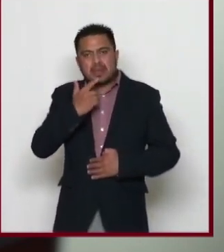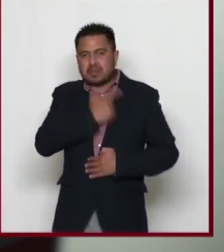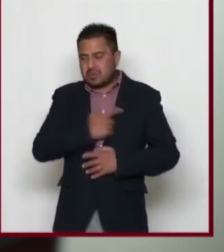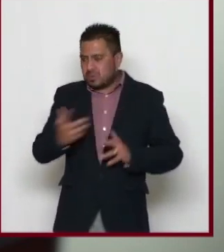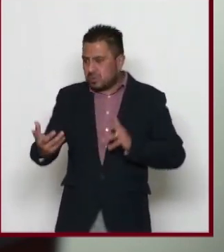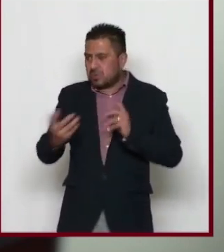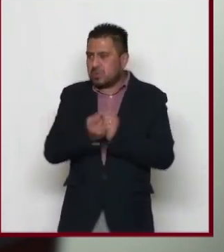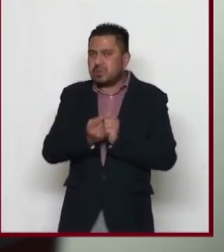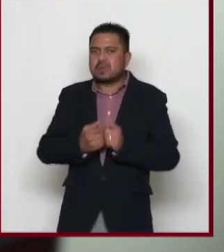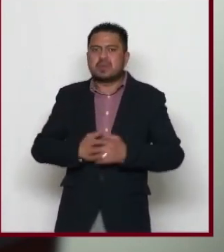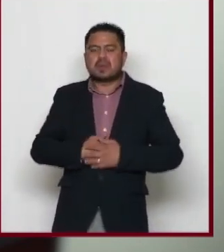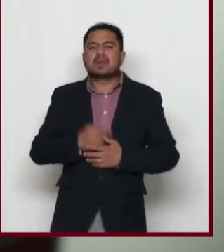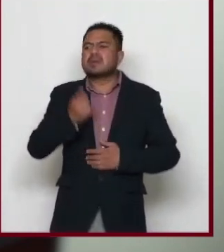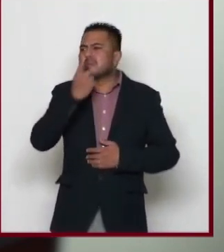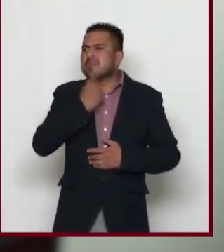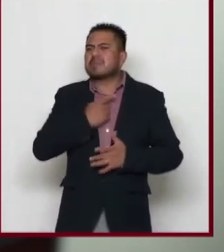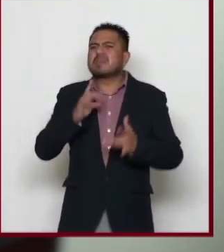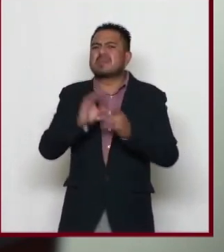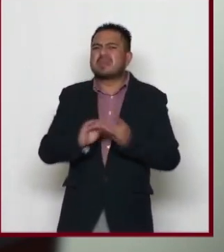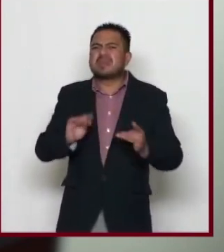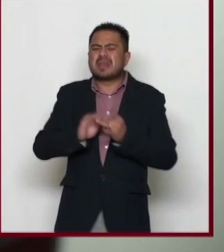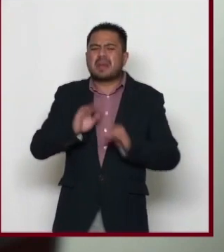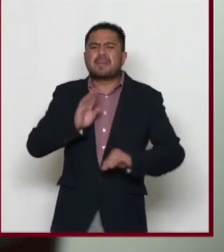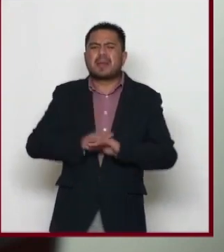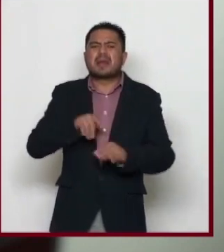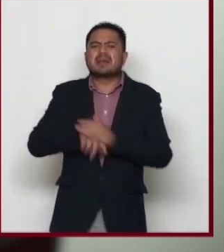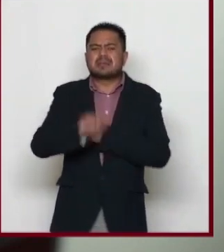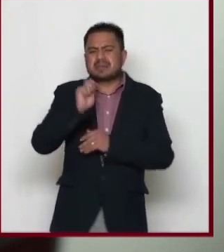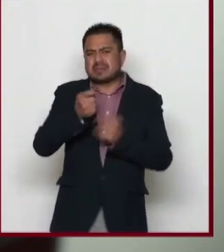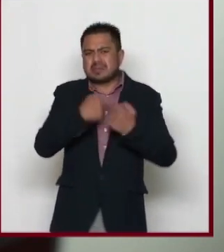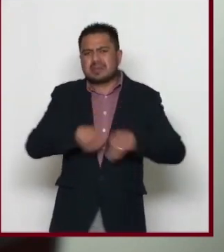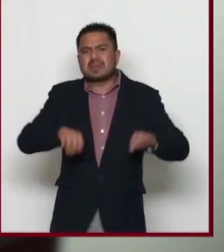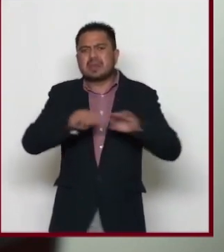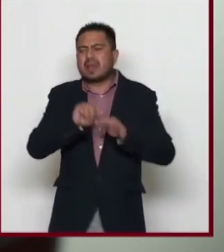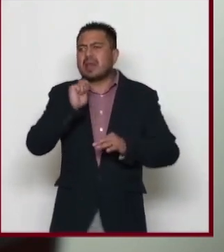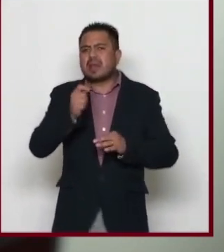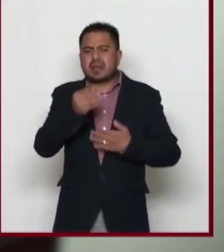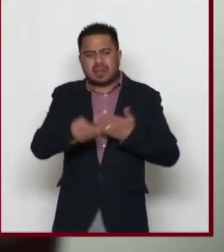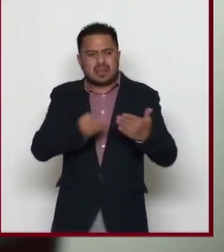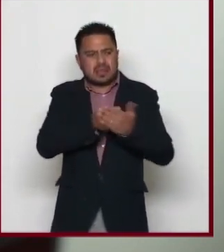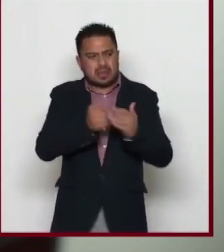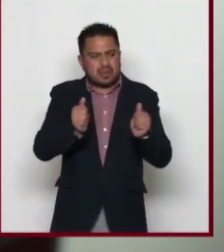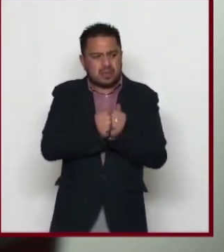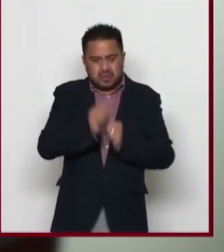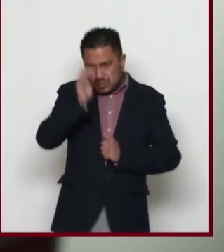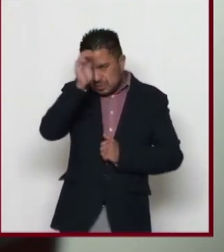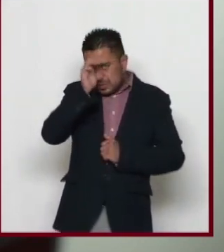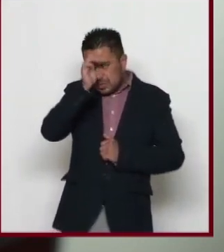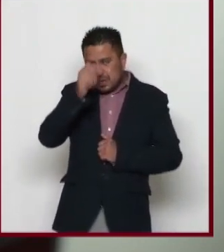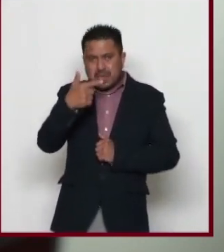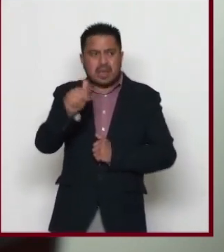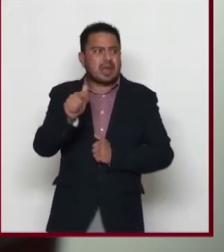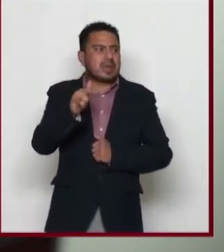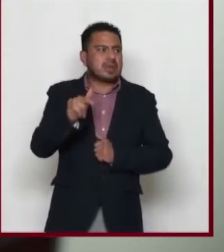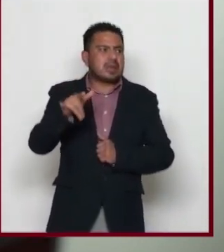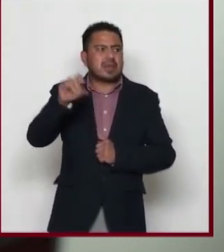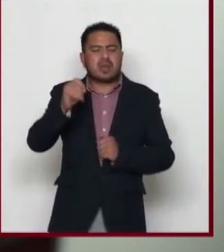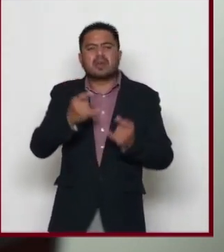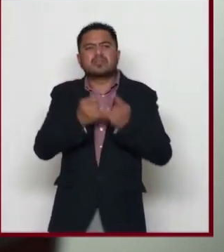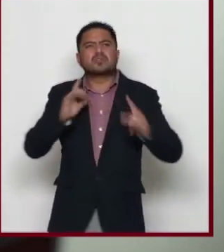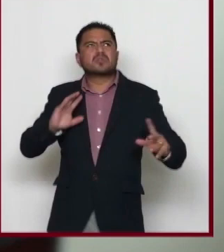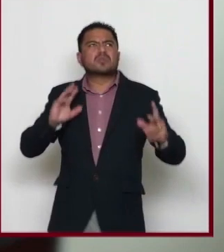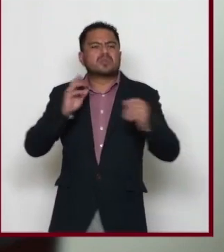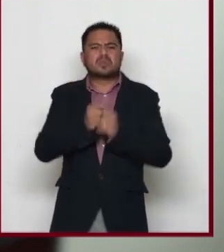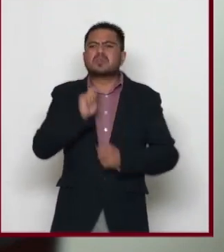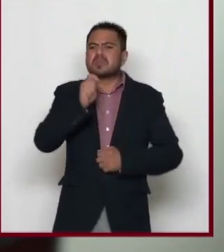con nosotros. Qué bueno que estés con nosotros. Platícanos un poco acerca de la importancia que tiene la